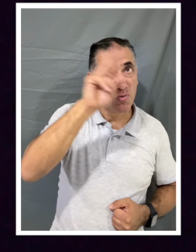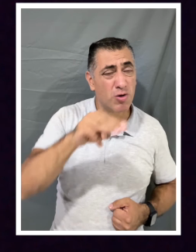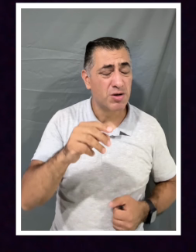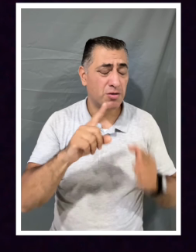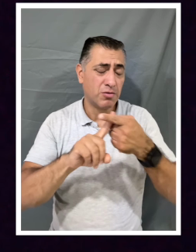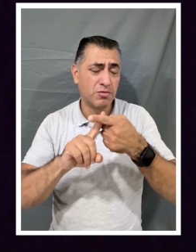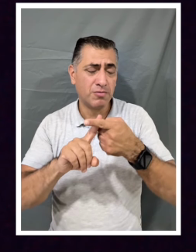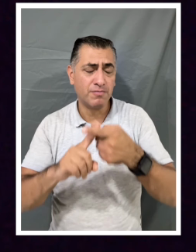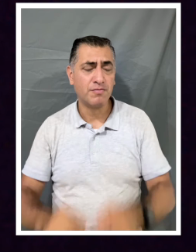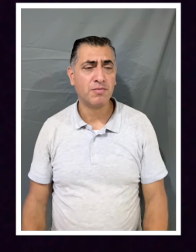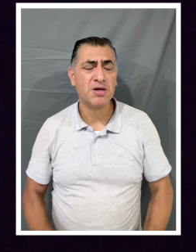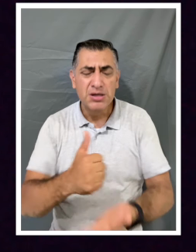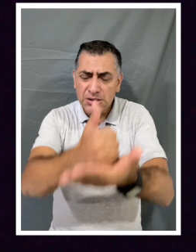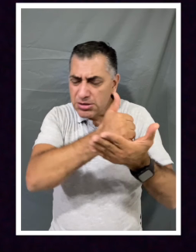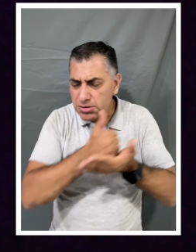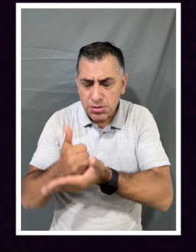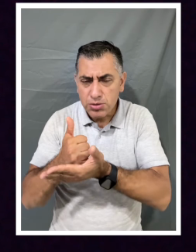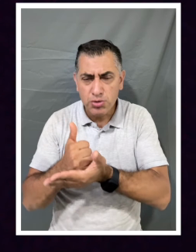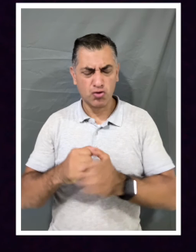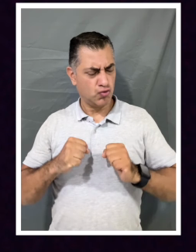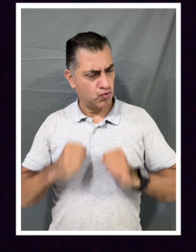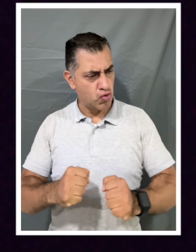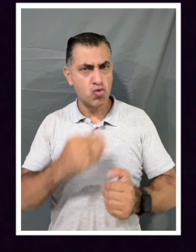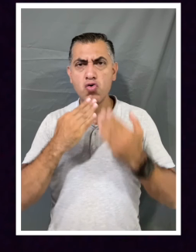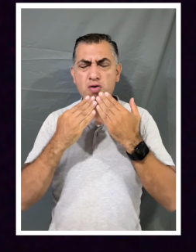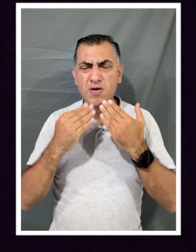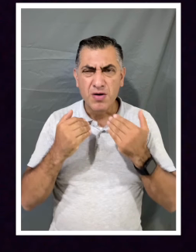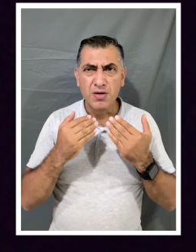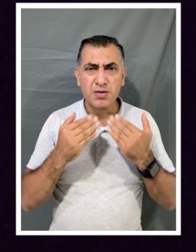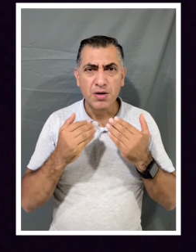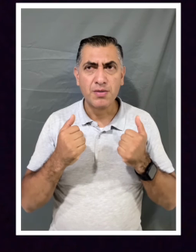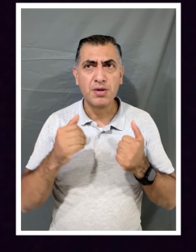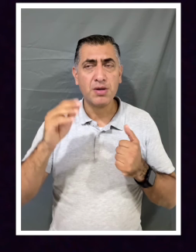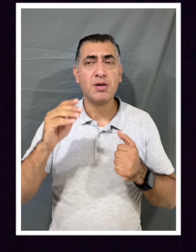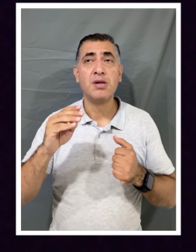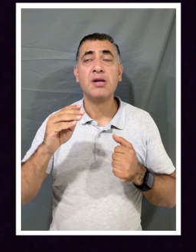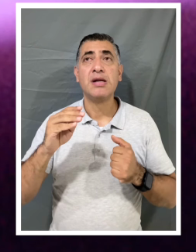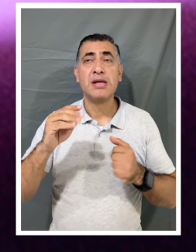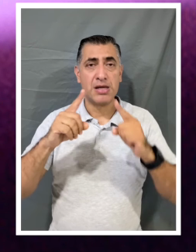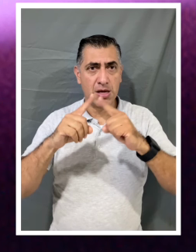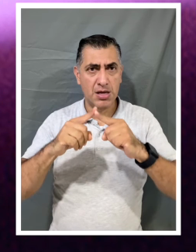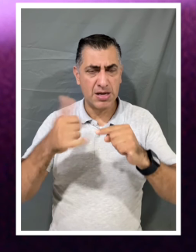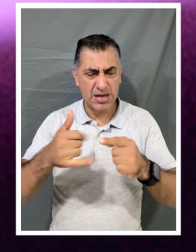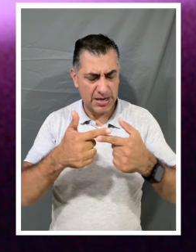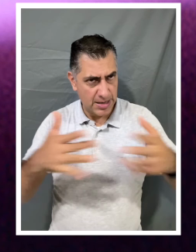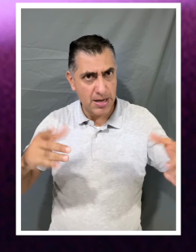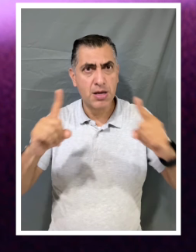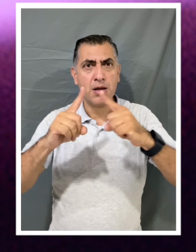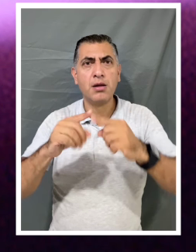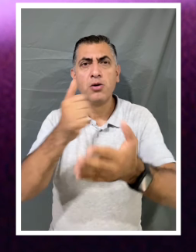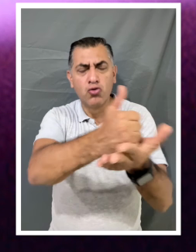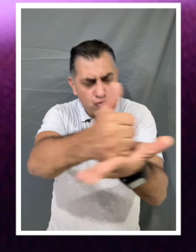la cruz Ayúdanos a comprometernos y a servir en tu iglesia para que podamos seguir siendo una gran iglesia